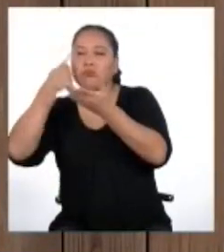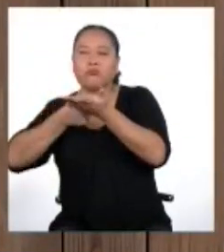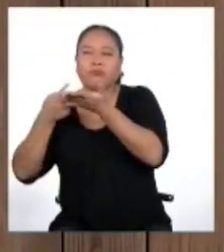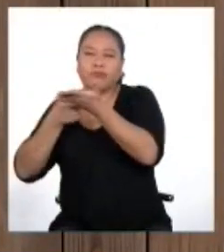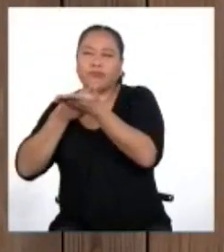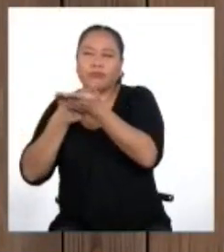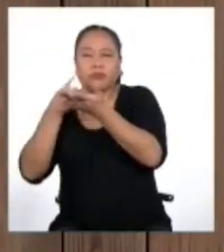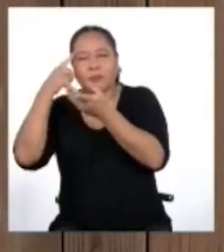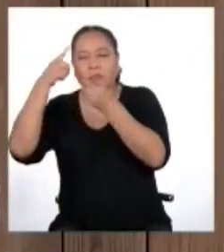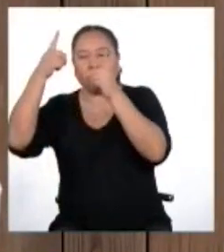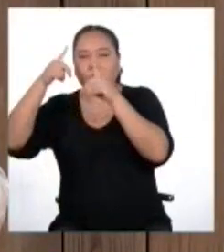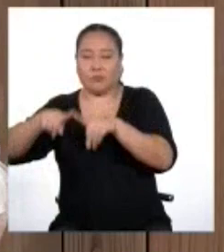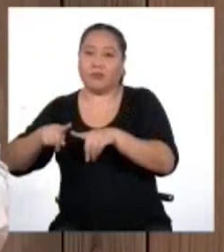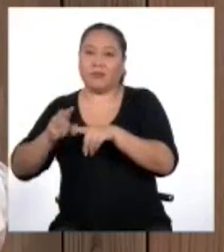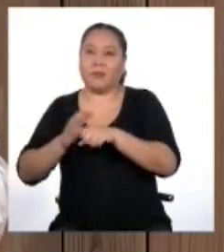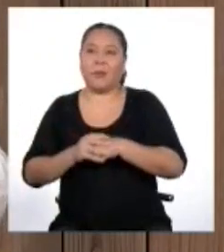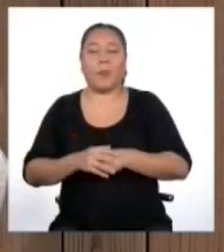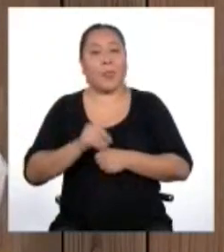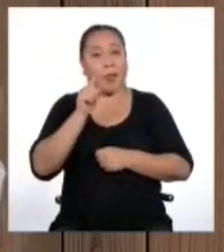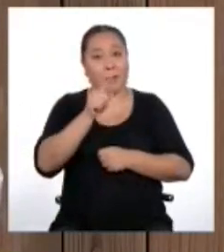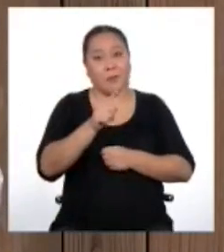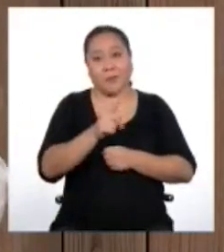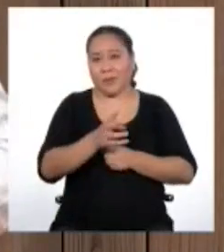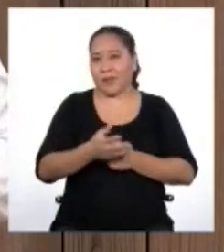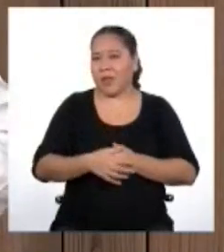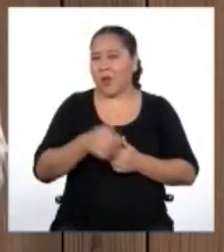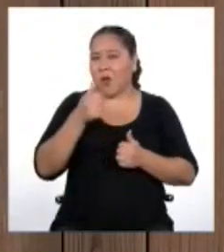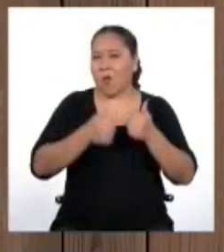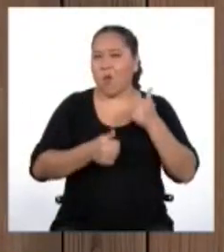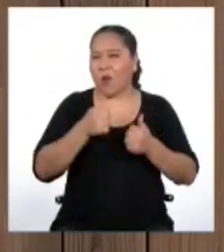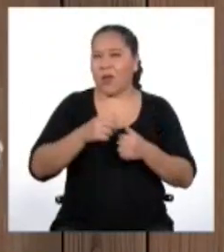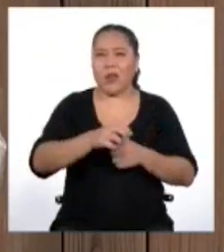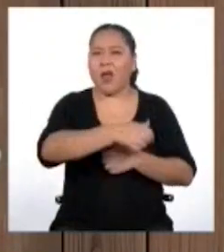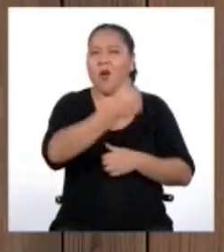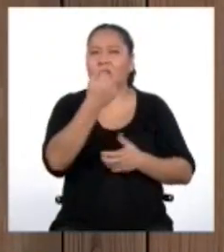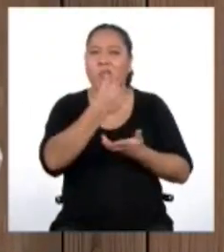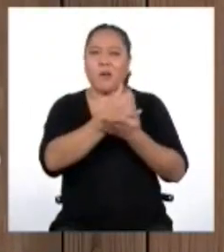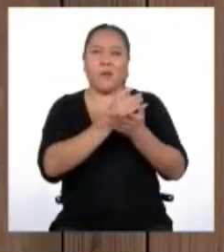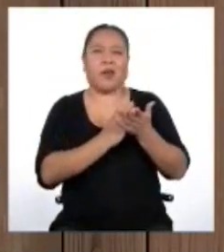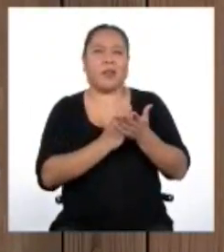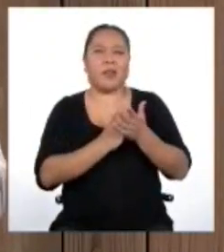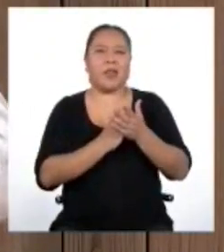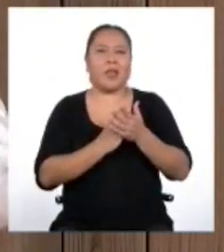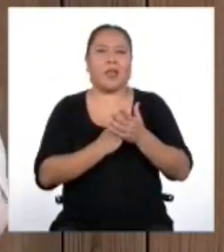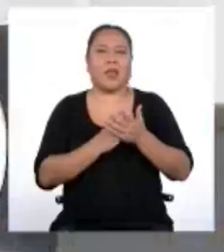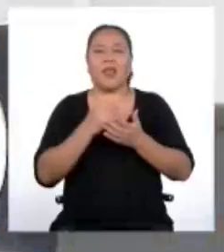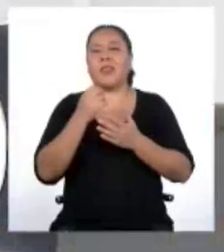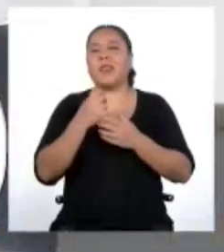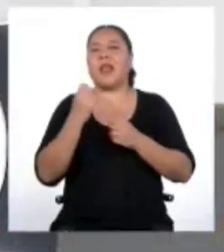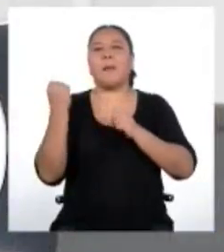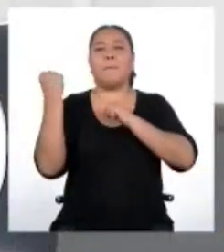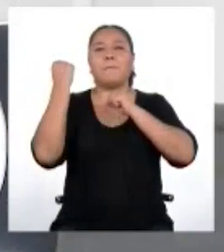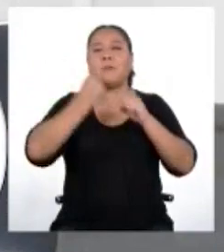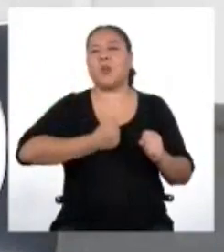me acaba de decir, ¿se te ocurre cuál podría ser la otra función del poder legislativo?